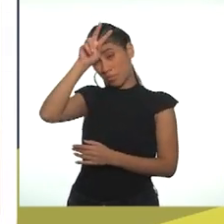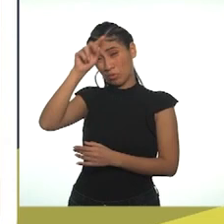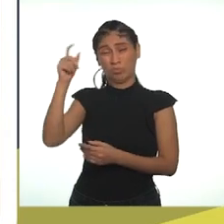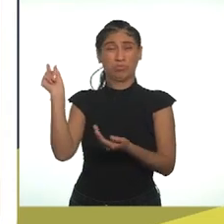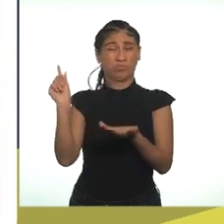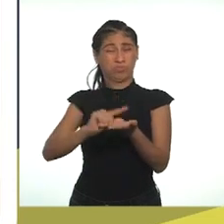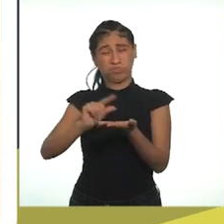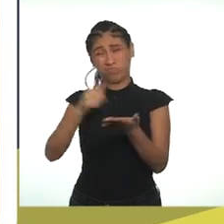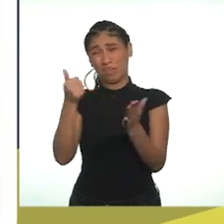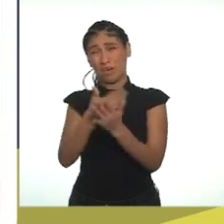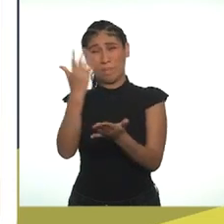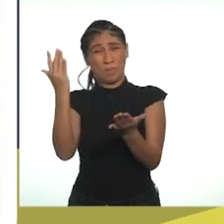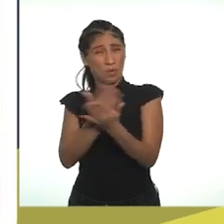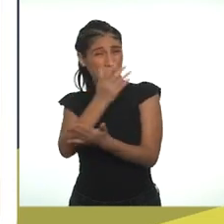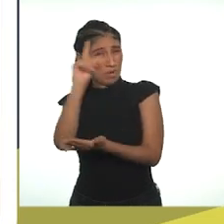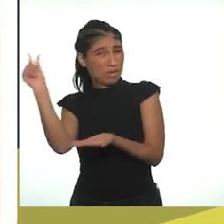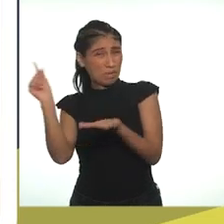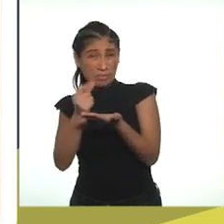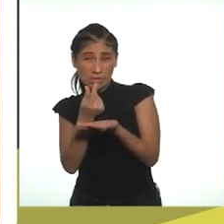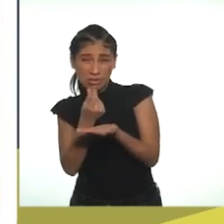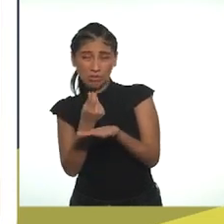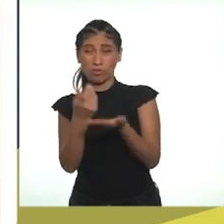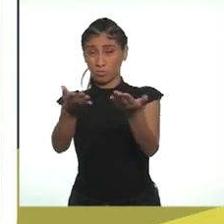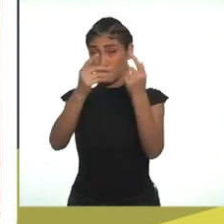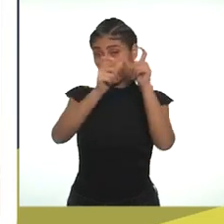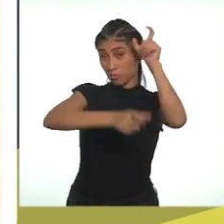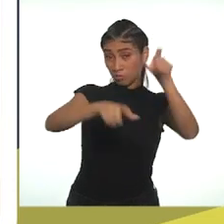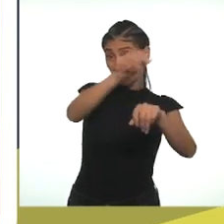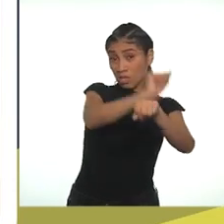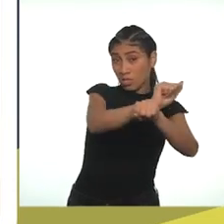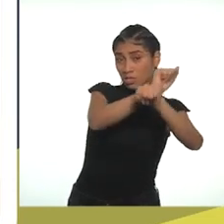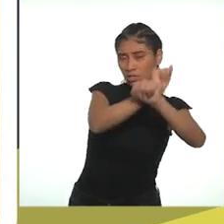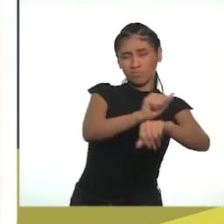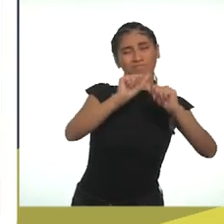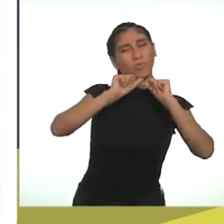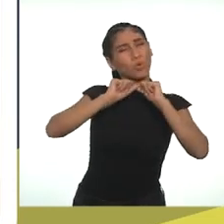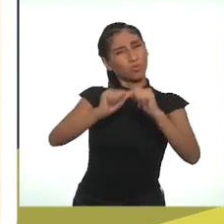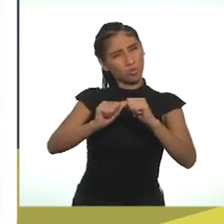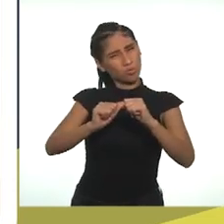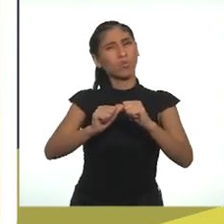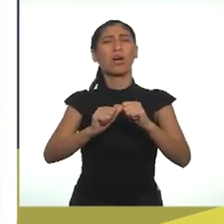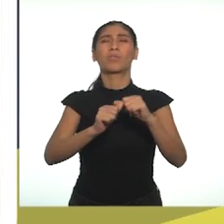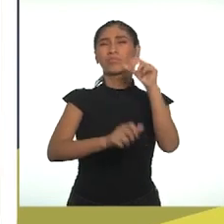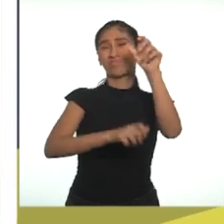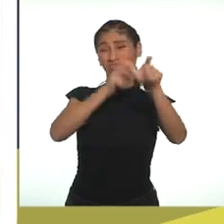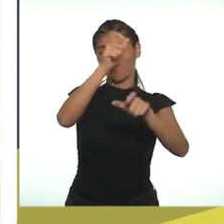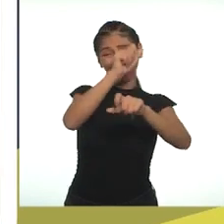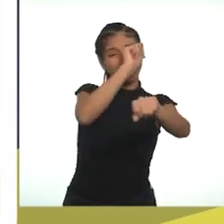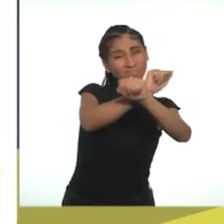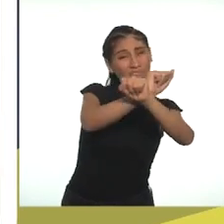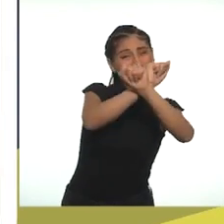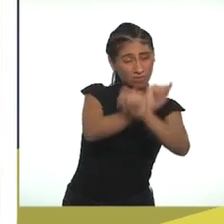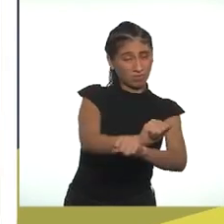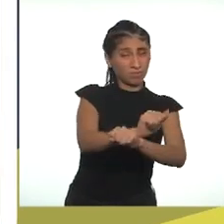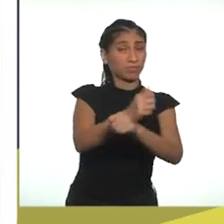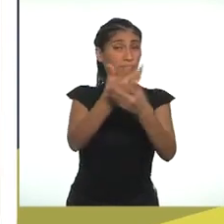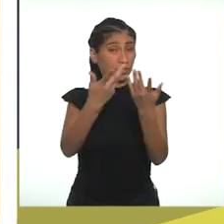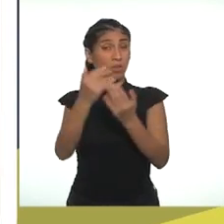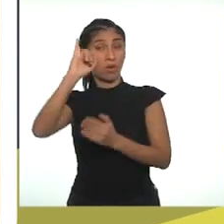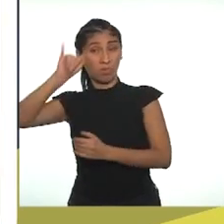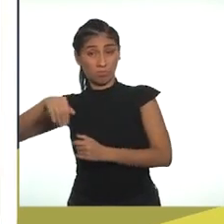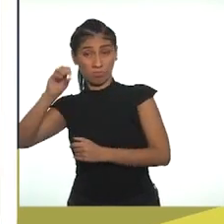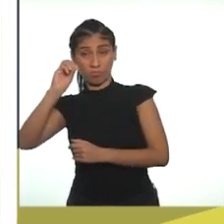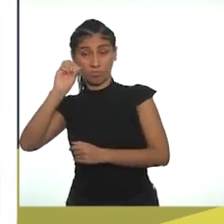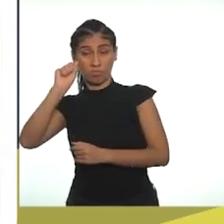económica. Los esclavos siguieron siendo esclavos, pese a que San Martín dictó una ley que daba la libertad a los hijos de